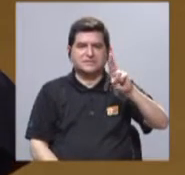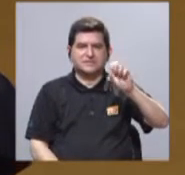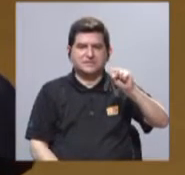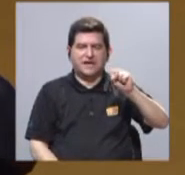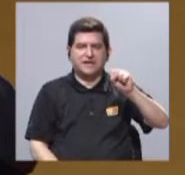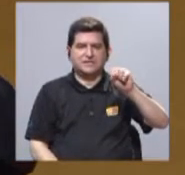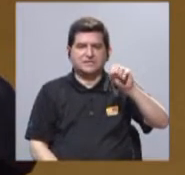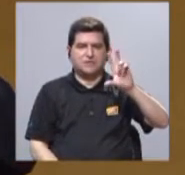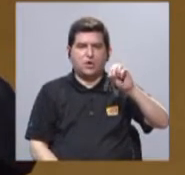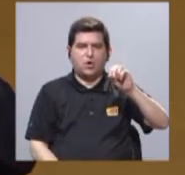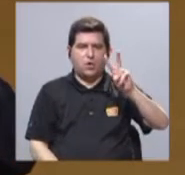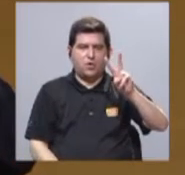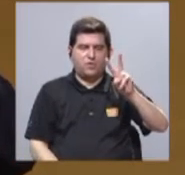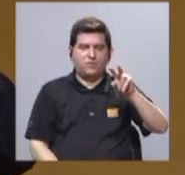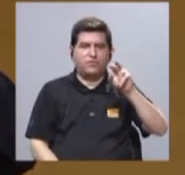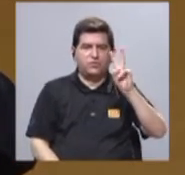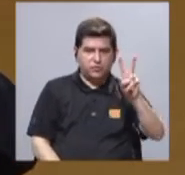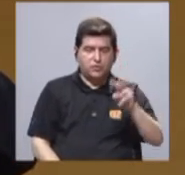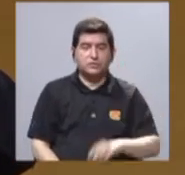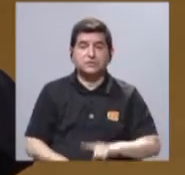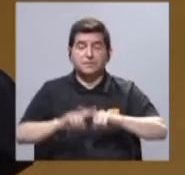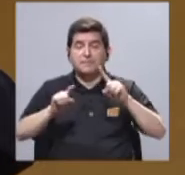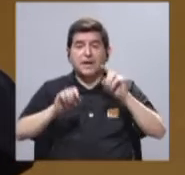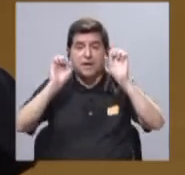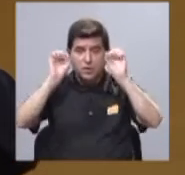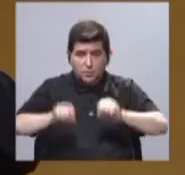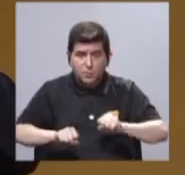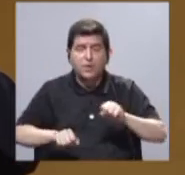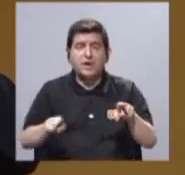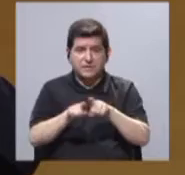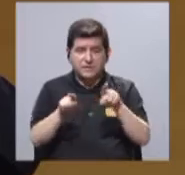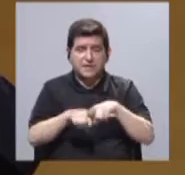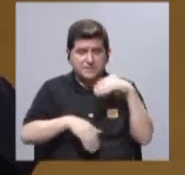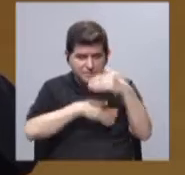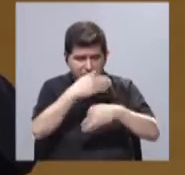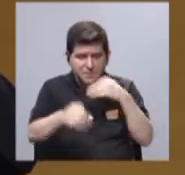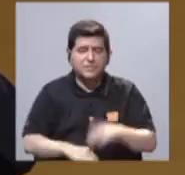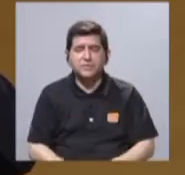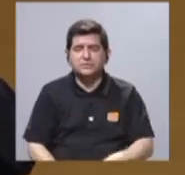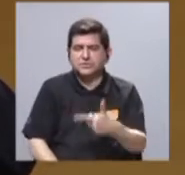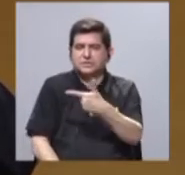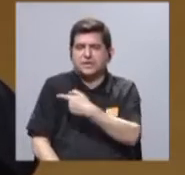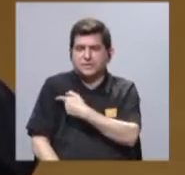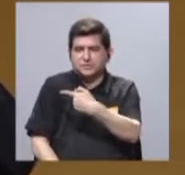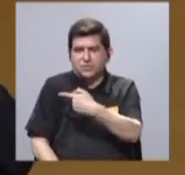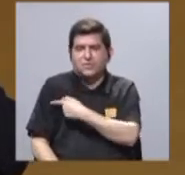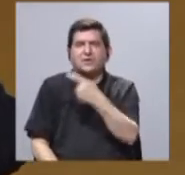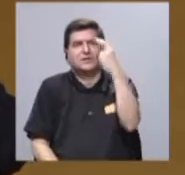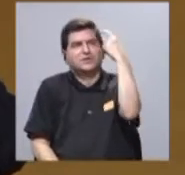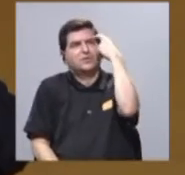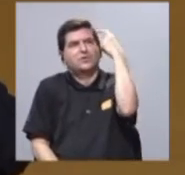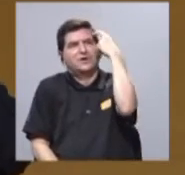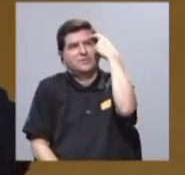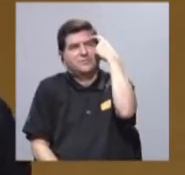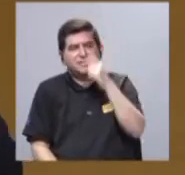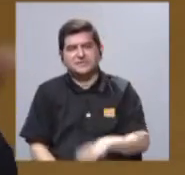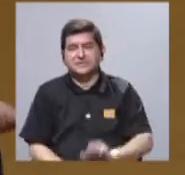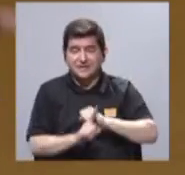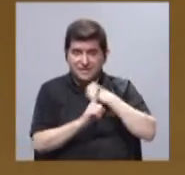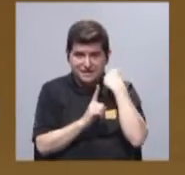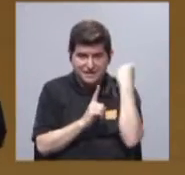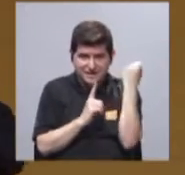y abrió un poco el camino para el coronavirus 2 pero a su vez este proceso